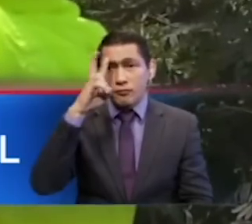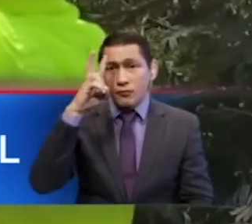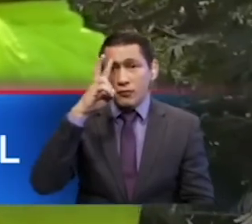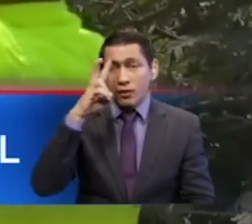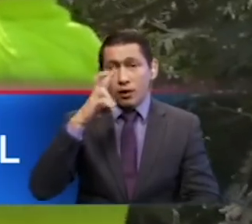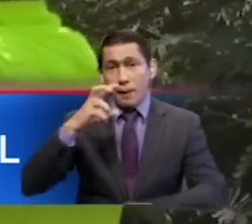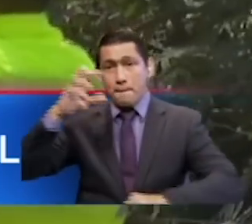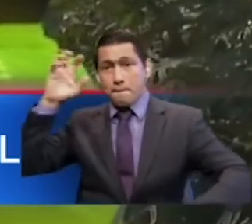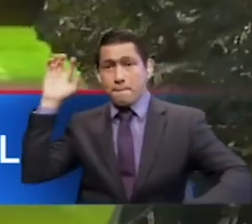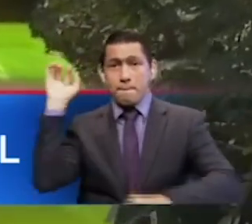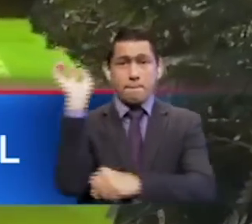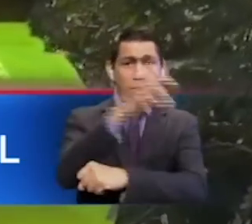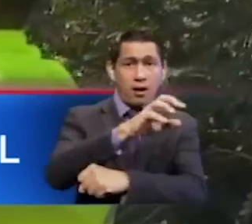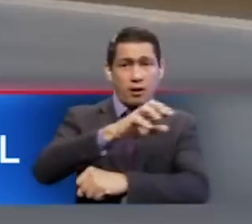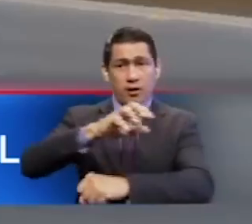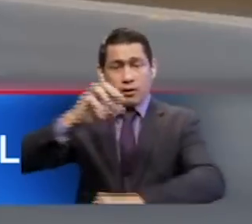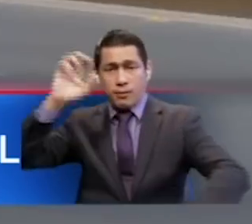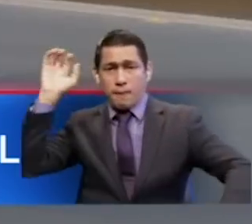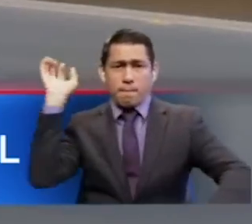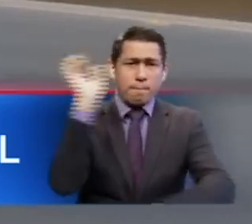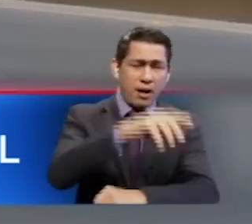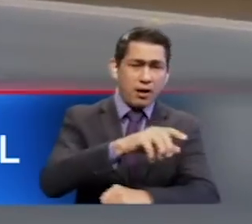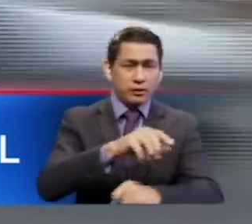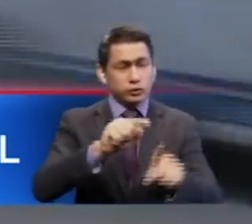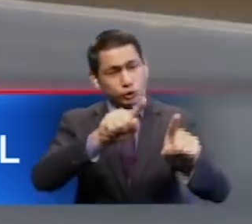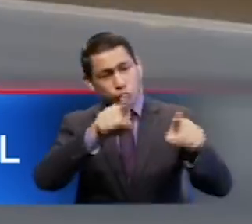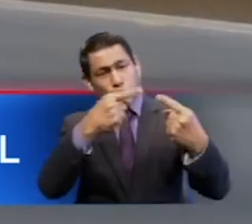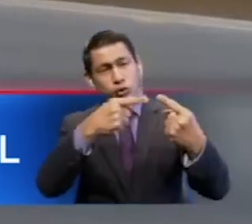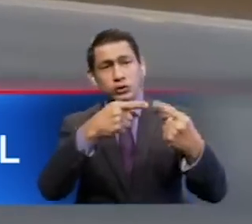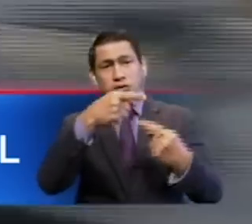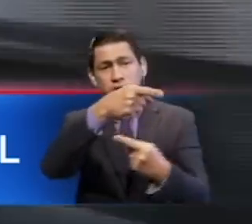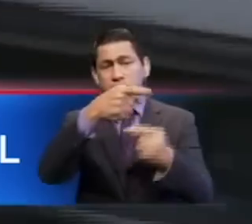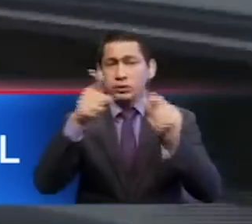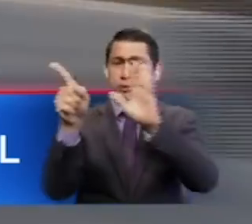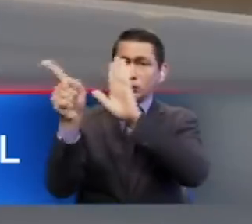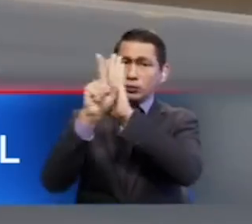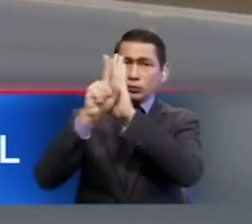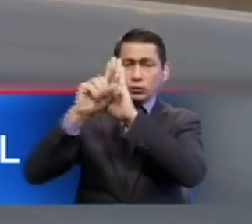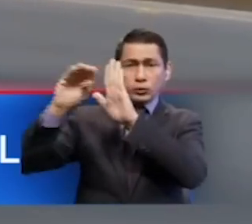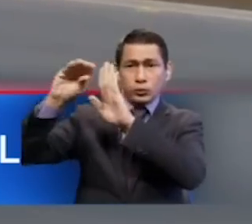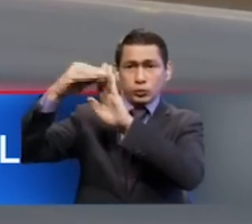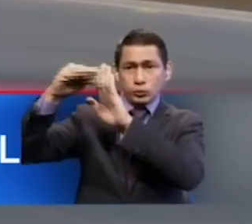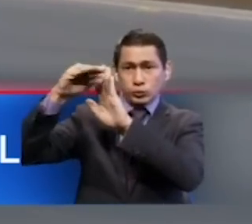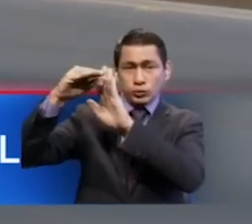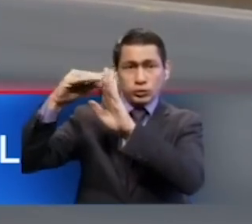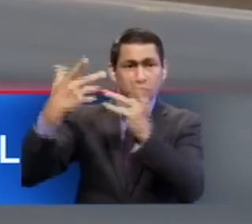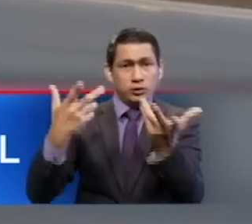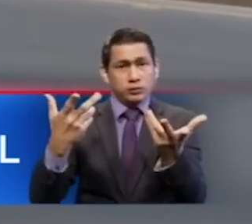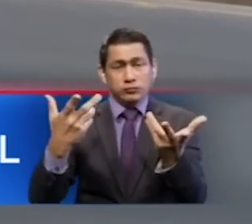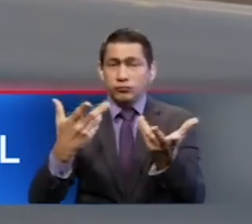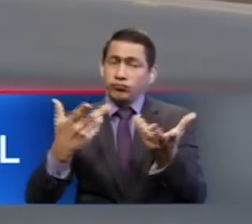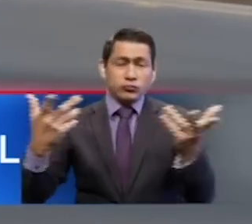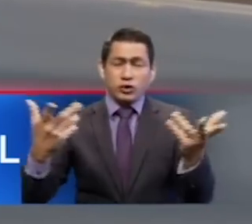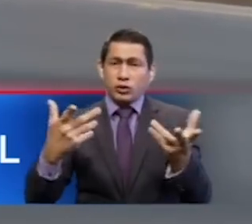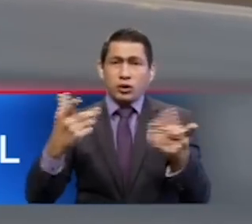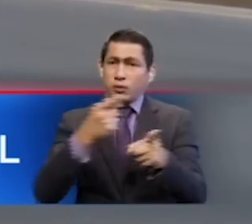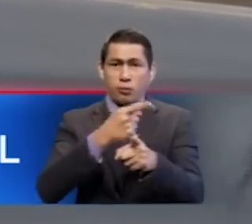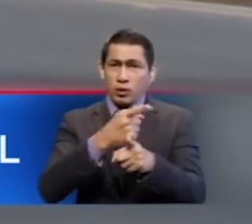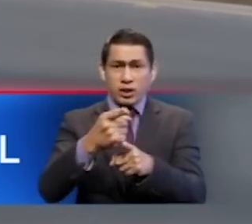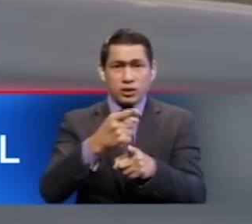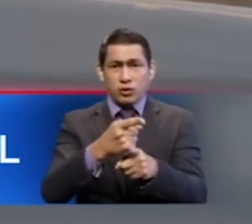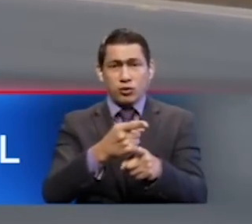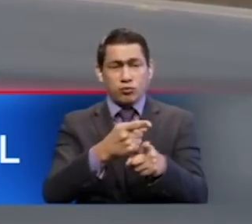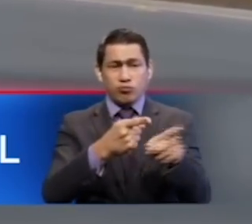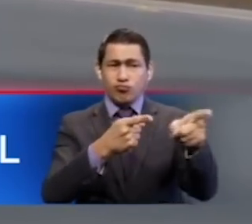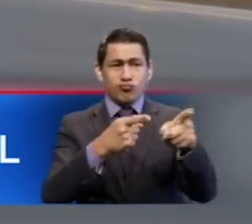dañaron el sensor que calcula la proximidad de velocidad de los vehículos y por ende no podemos nosotros operarlo de esa